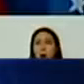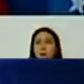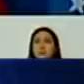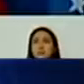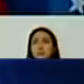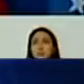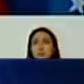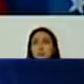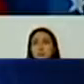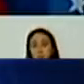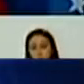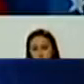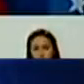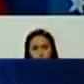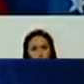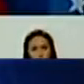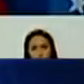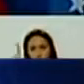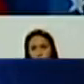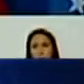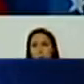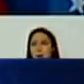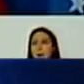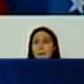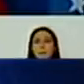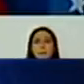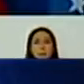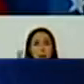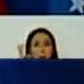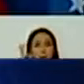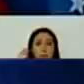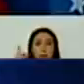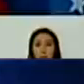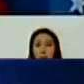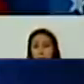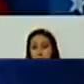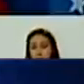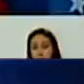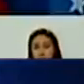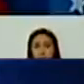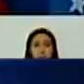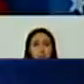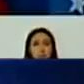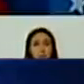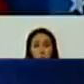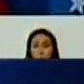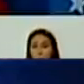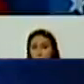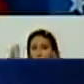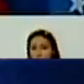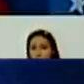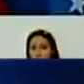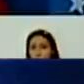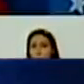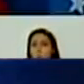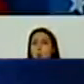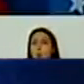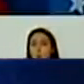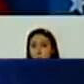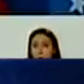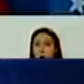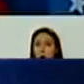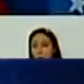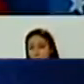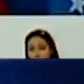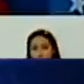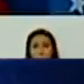Llano, en compañía también de su prima, y que siendo aproximadamente a las 9 de la noche dejaron a la prima en la Plaza